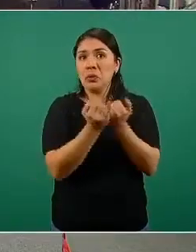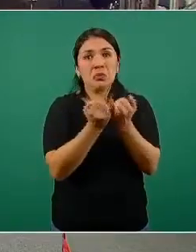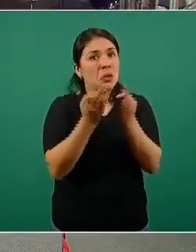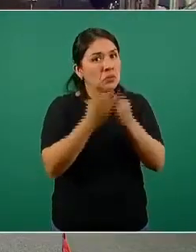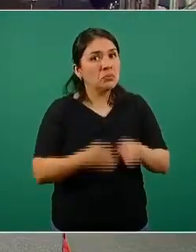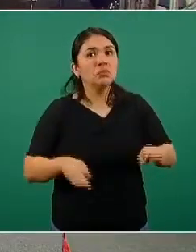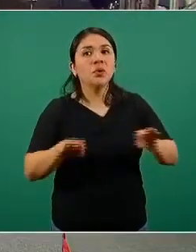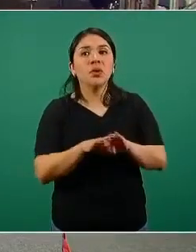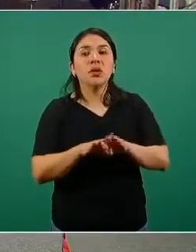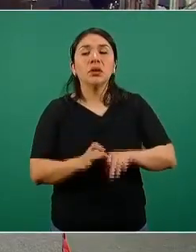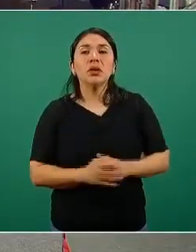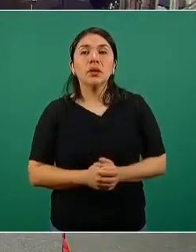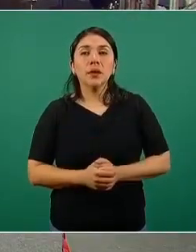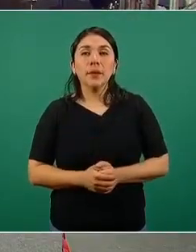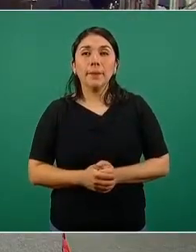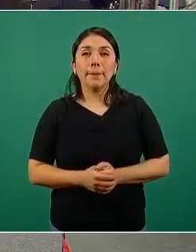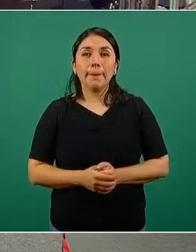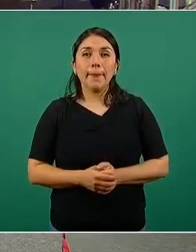importante,